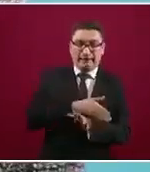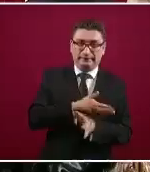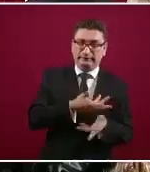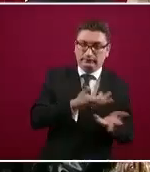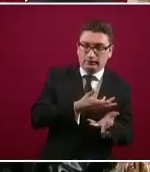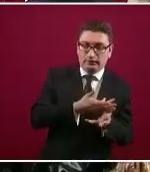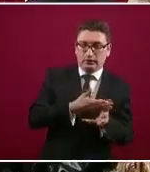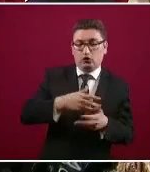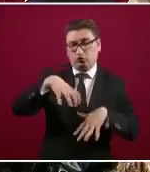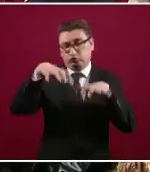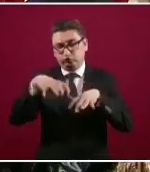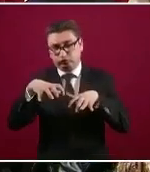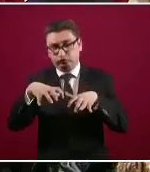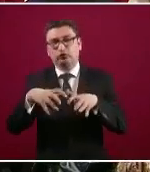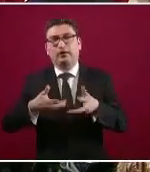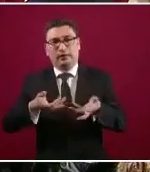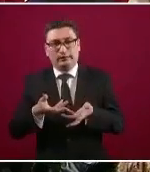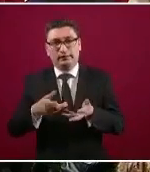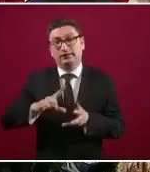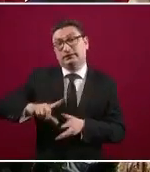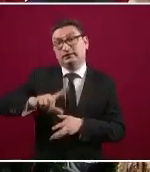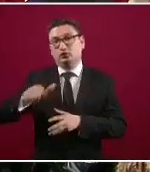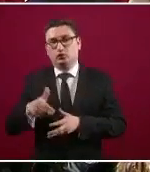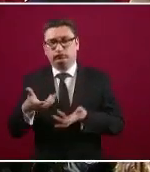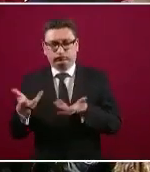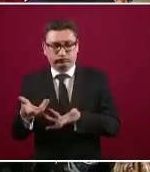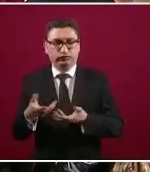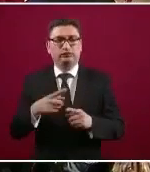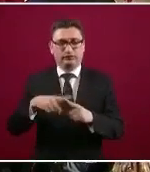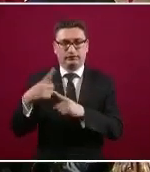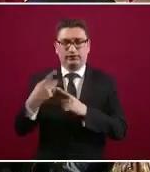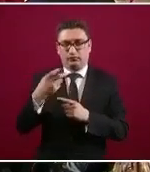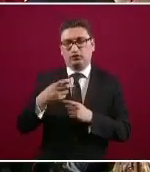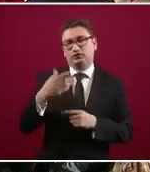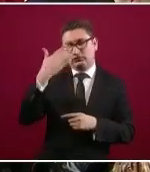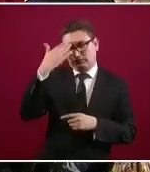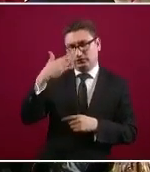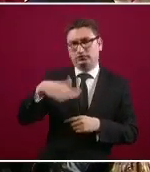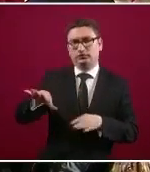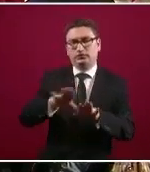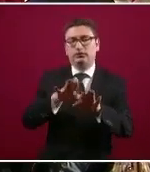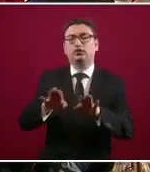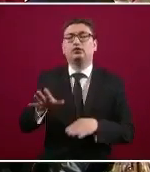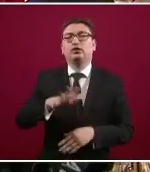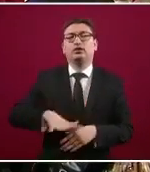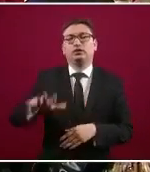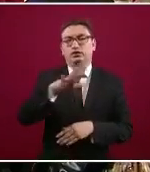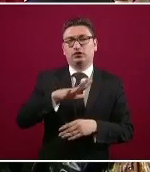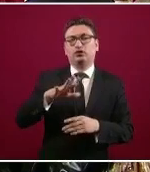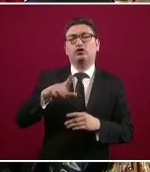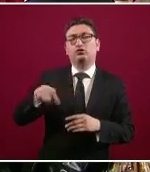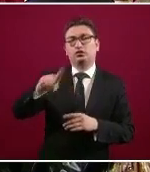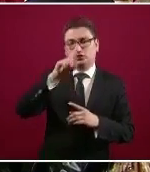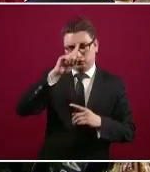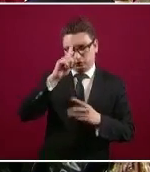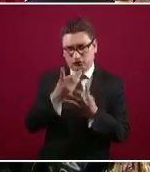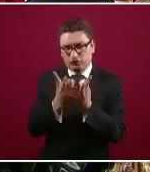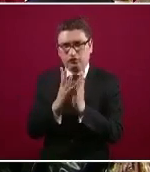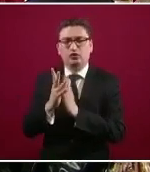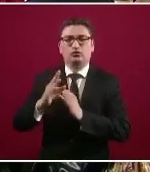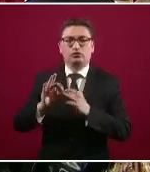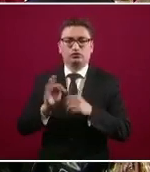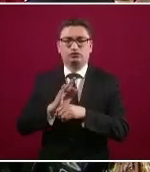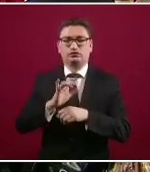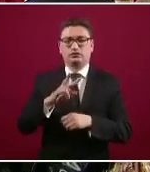para eso trabajamos en forma coordinada a través del Consejo Nacional de Protección Civil, quien es la ente coordinada por el